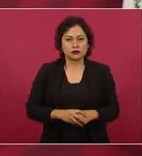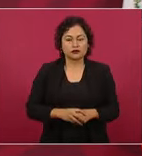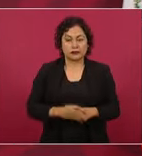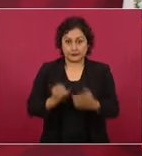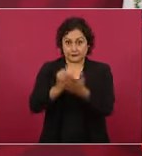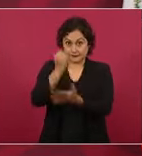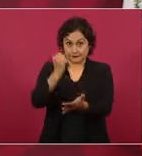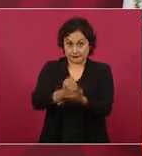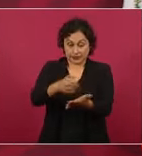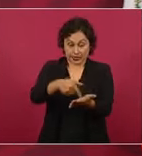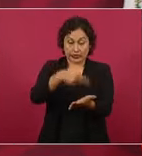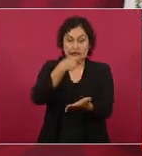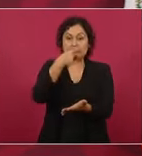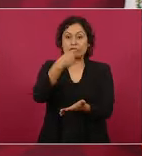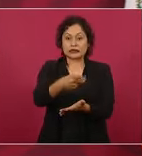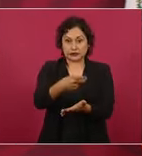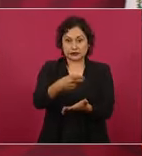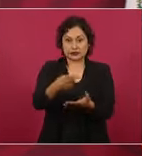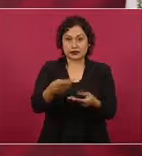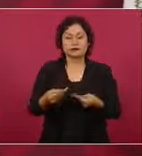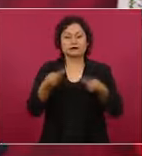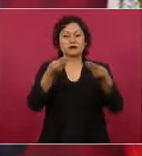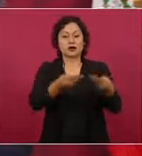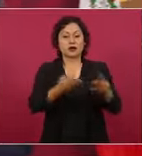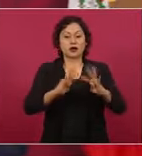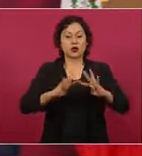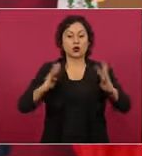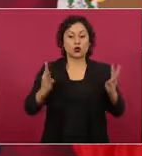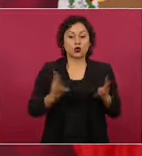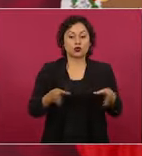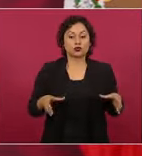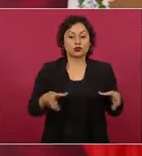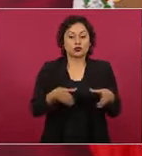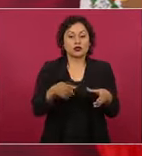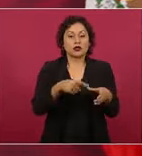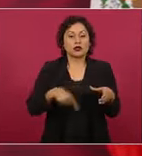la resolución a los consejeros